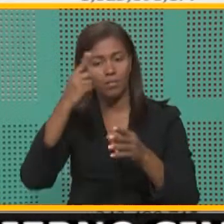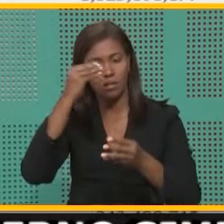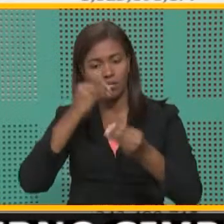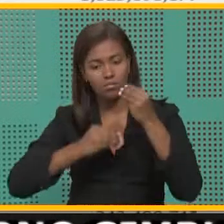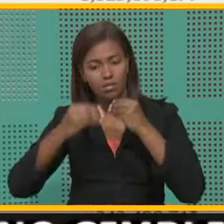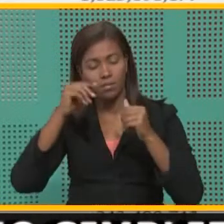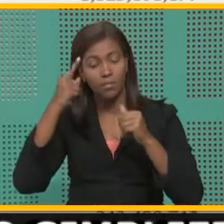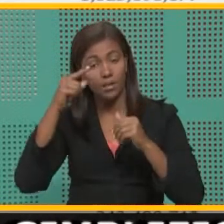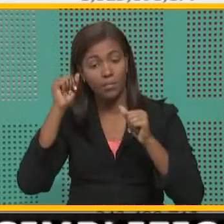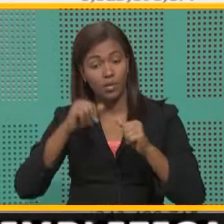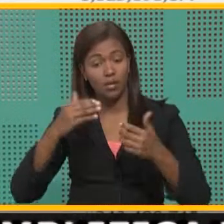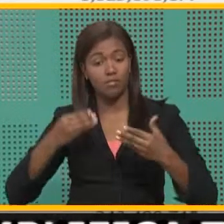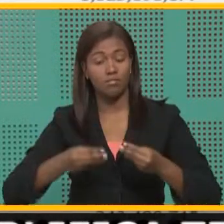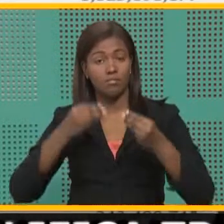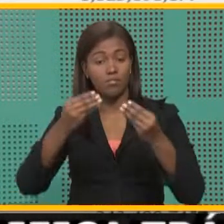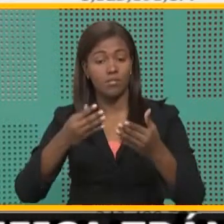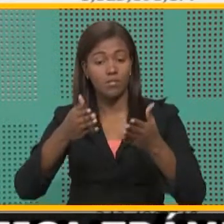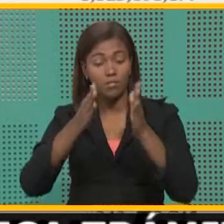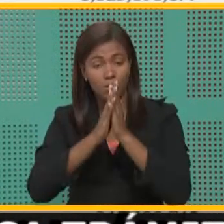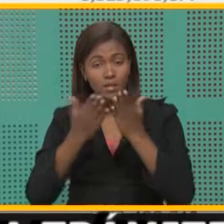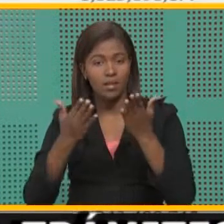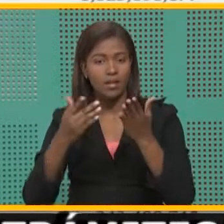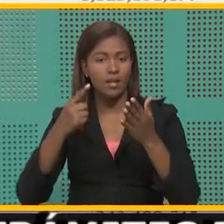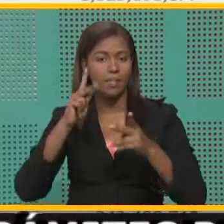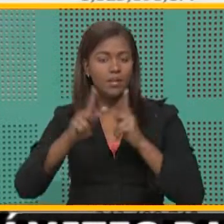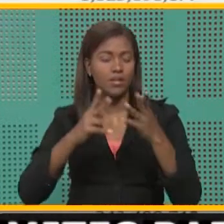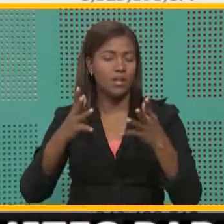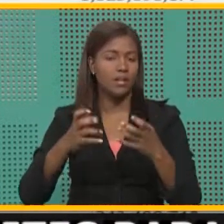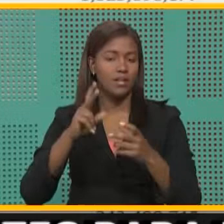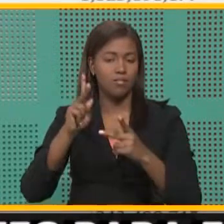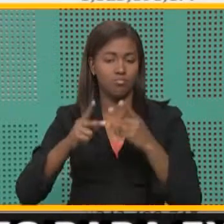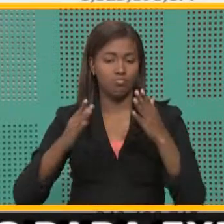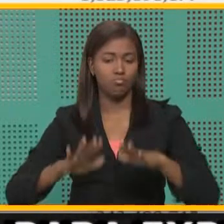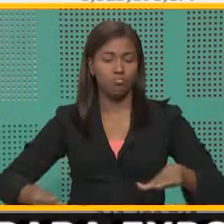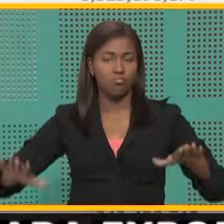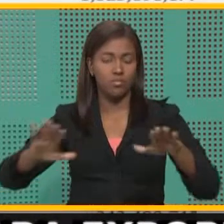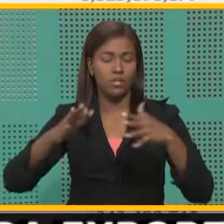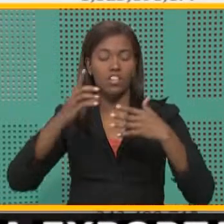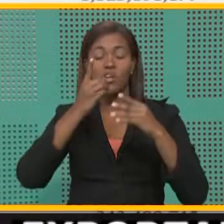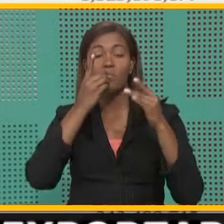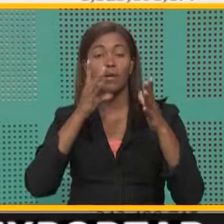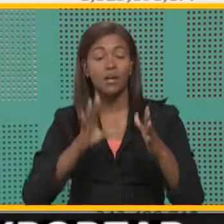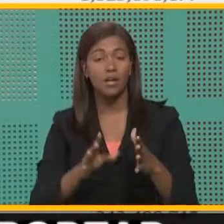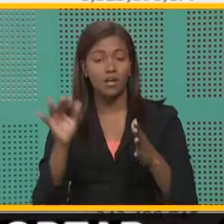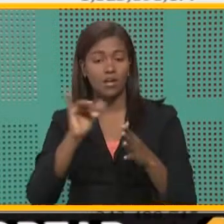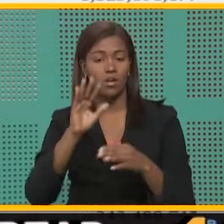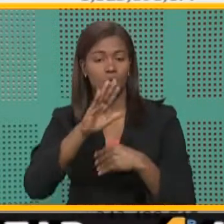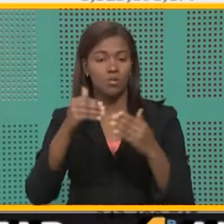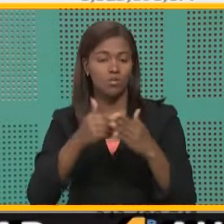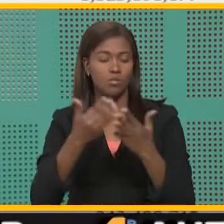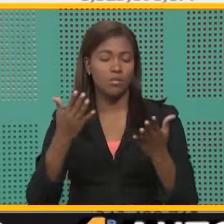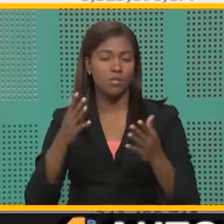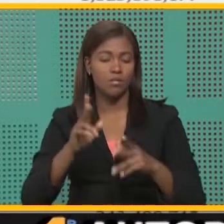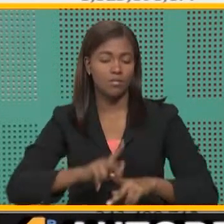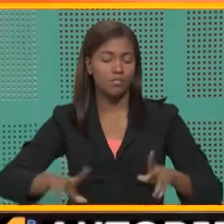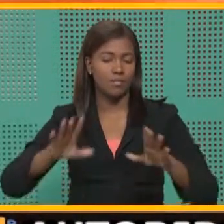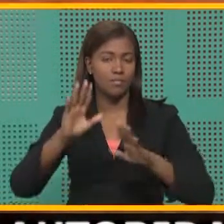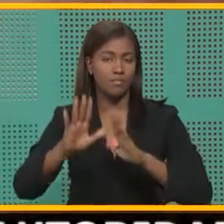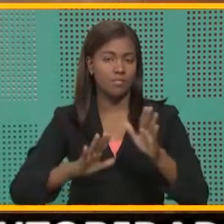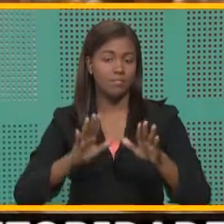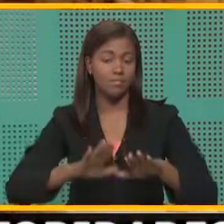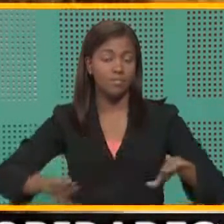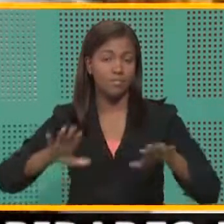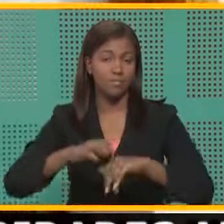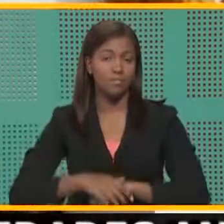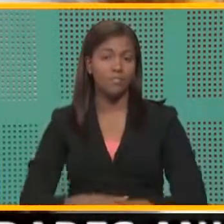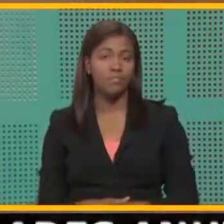para poder satisfacer la demanda de nuestra población dominicana y de todo el sector turístico.